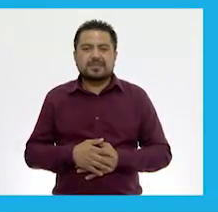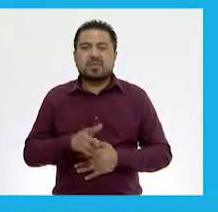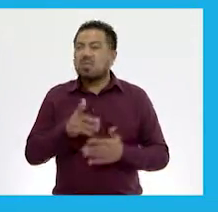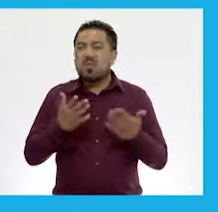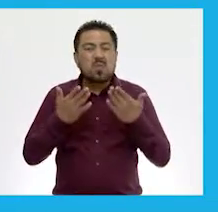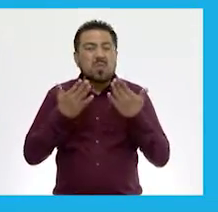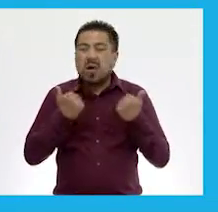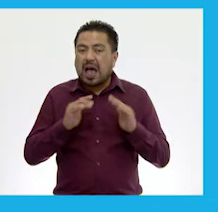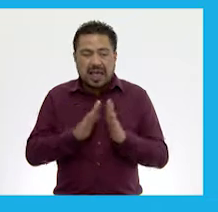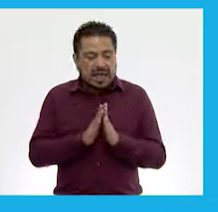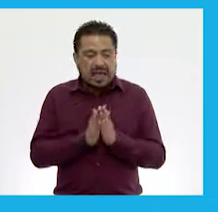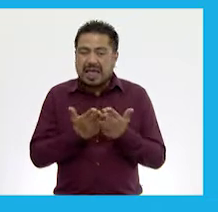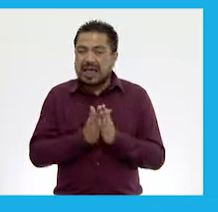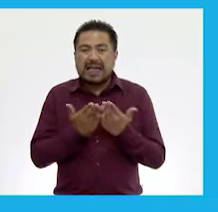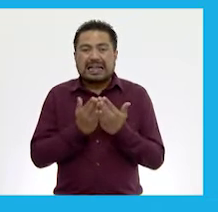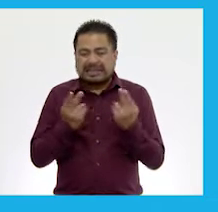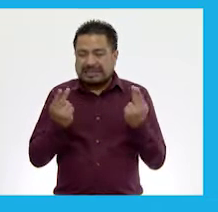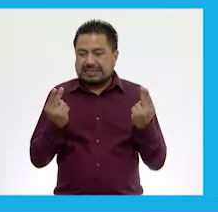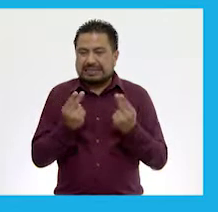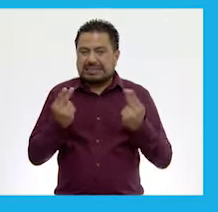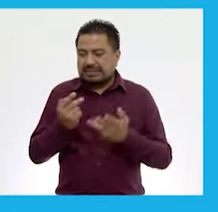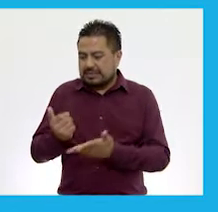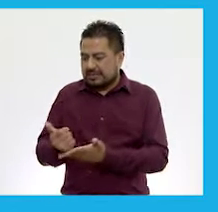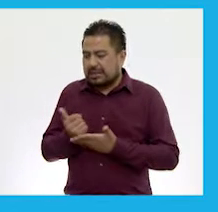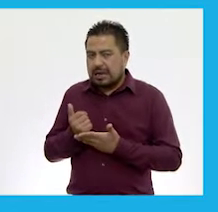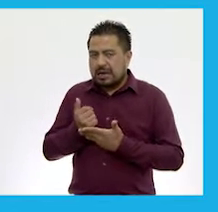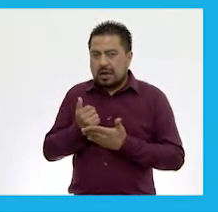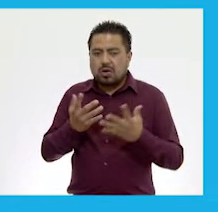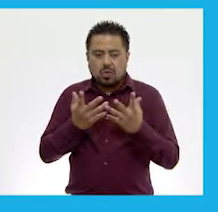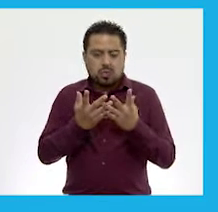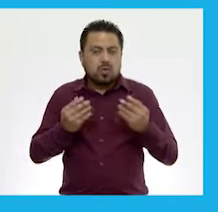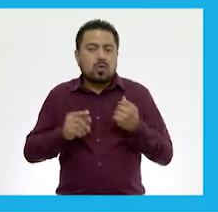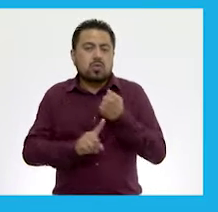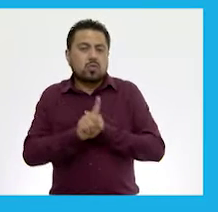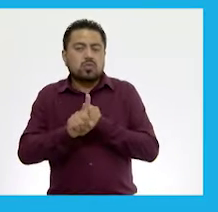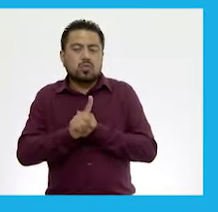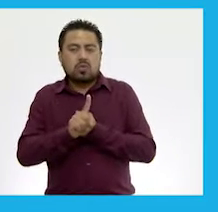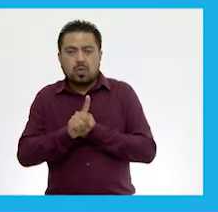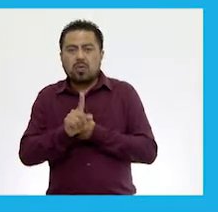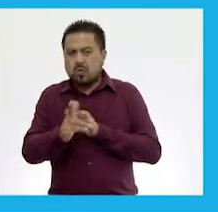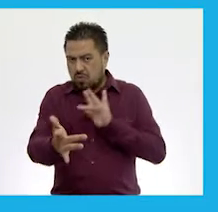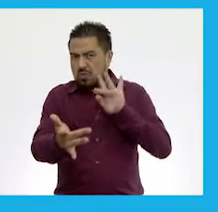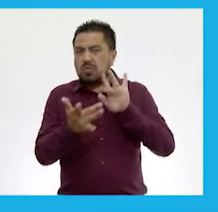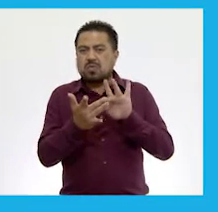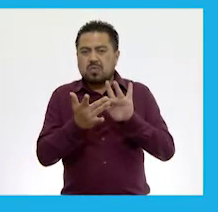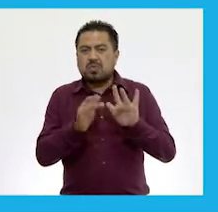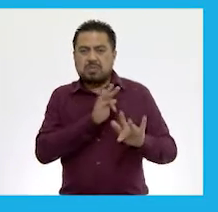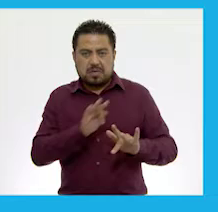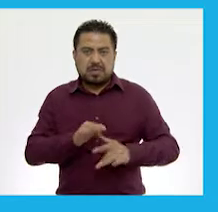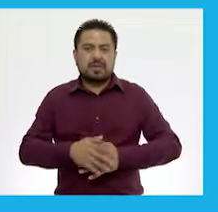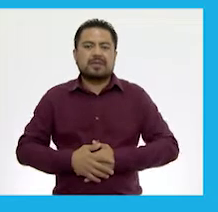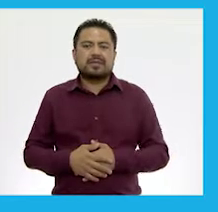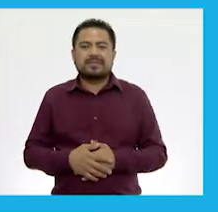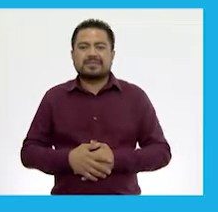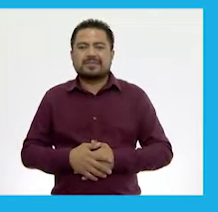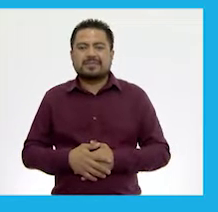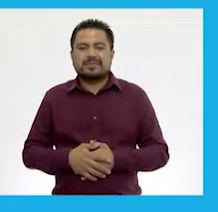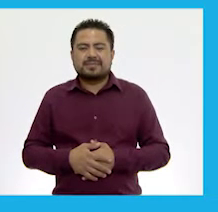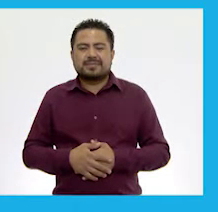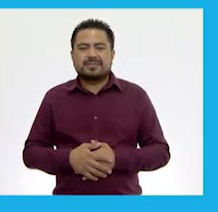Si no tienes el libro de texto o necesitas ayuda para resolver tus dudas, contáctanos.